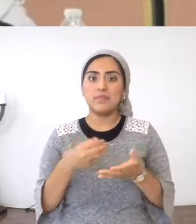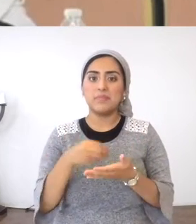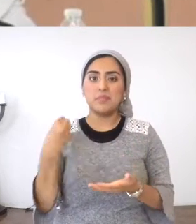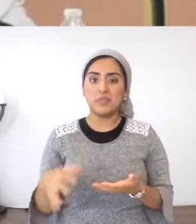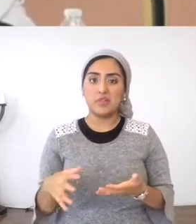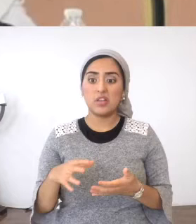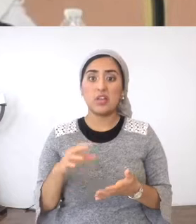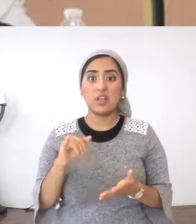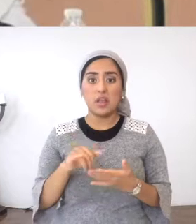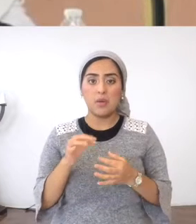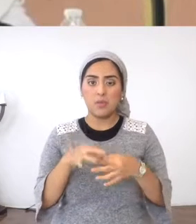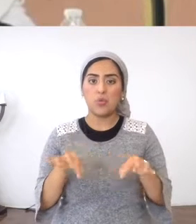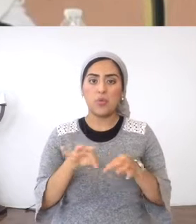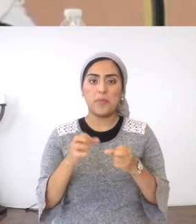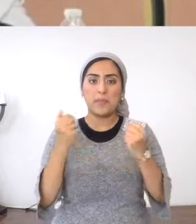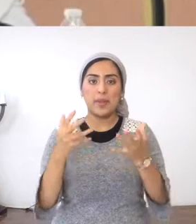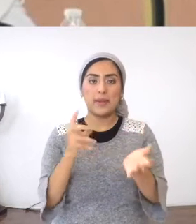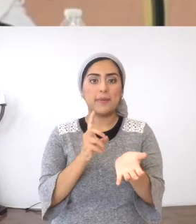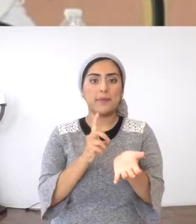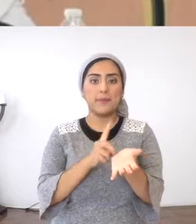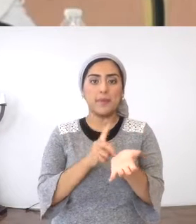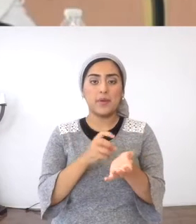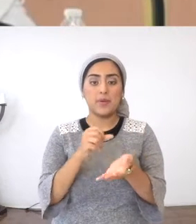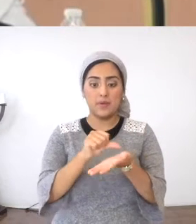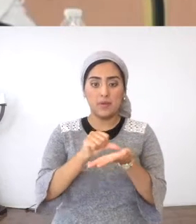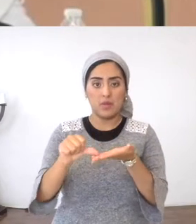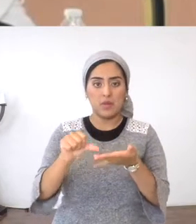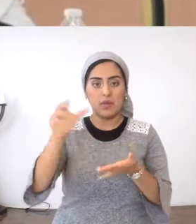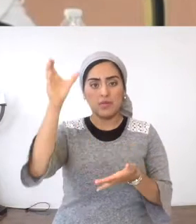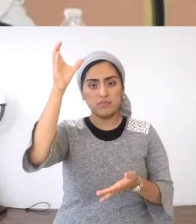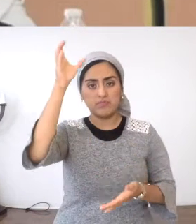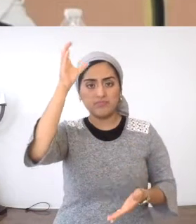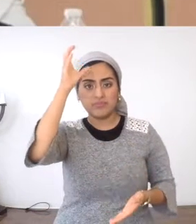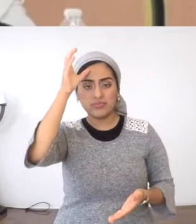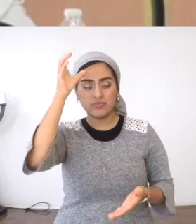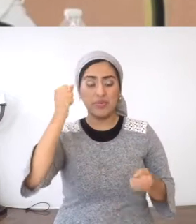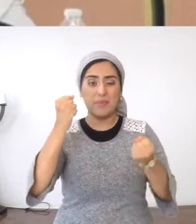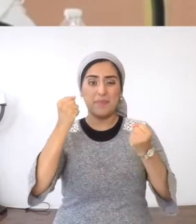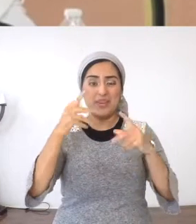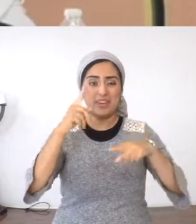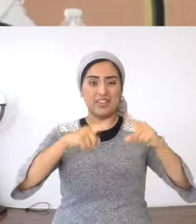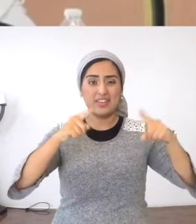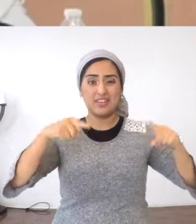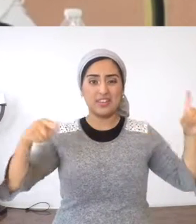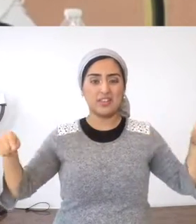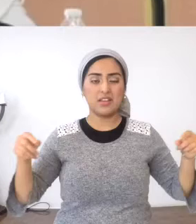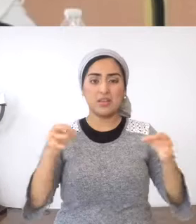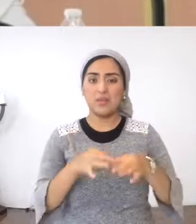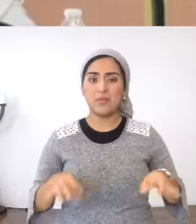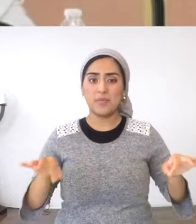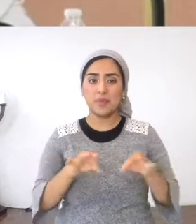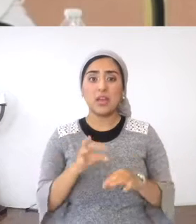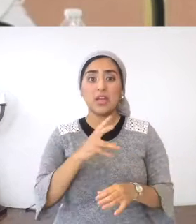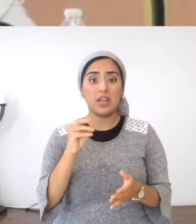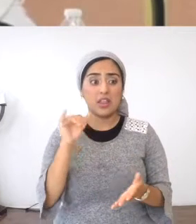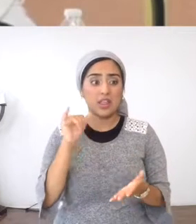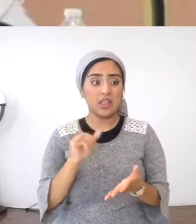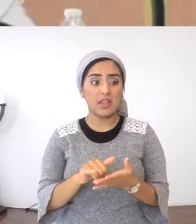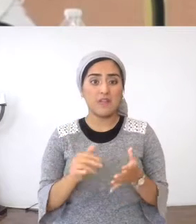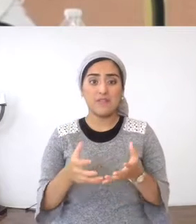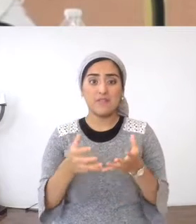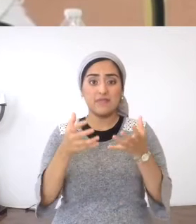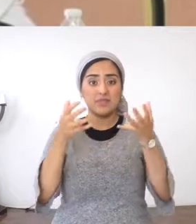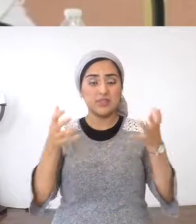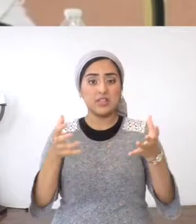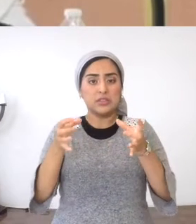lo digo Como médico Interviene Médicos cirujanos Muy capacitados Urólogos Ginecólogos Cirujanos plásticos